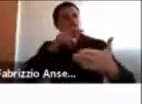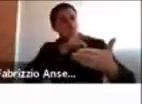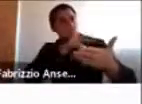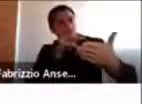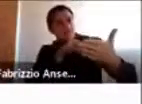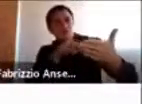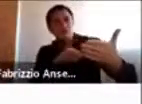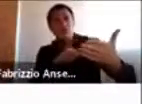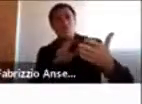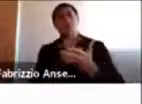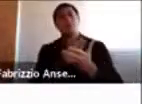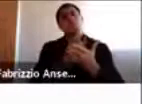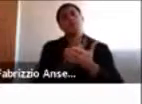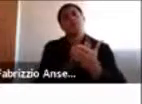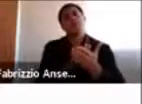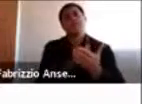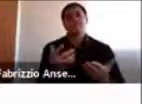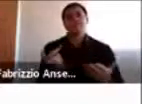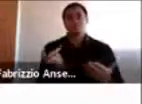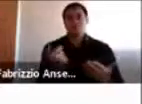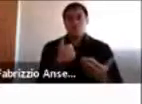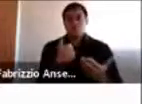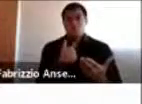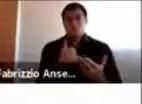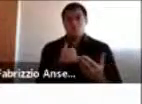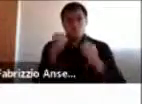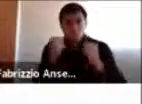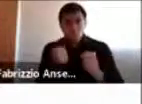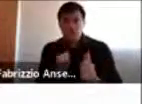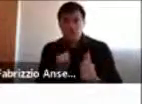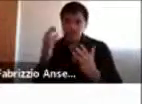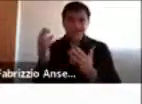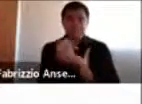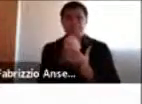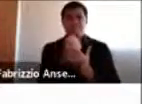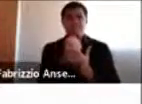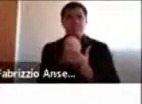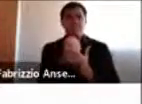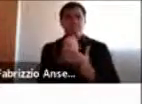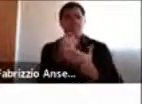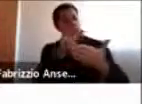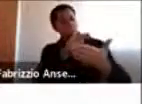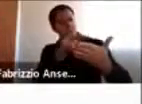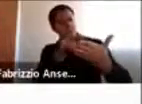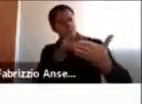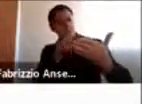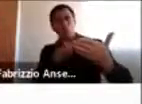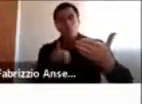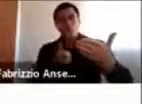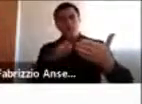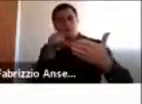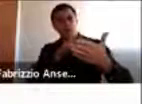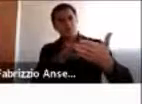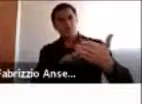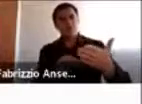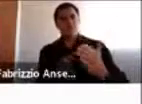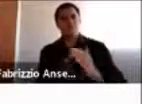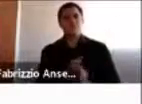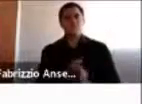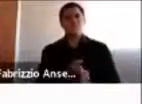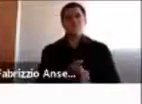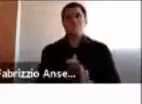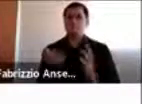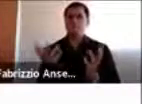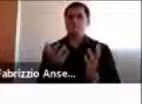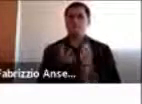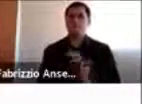de, bueno, y cómo es que realmente nosotros conseguimos poder llegar entonces a una lectura, a una lectura de este tipo, ¿verdad? En este sentido entonces es